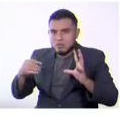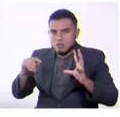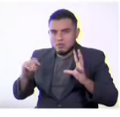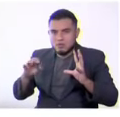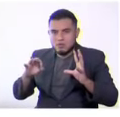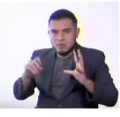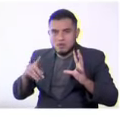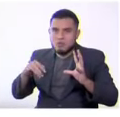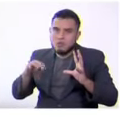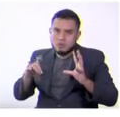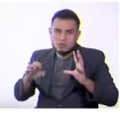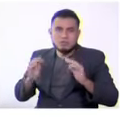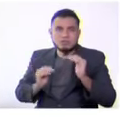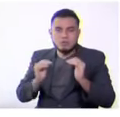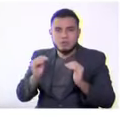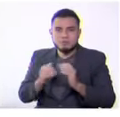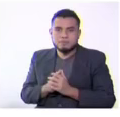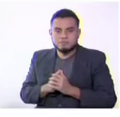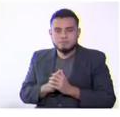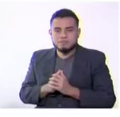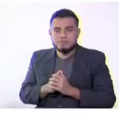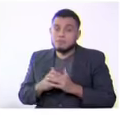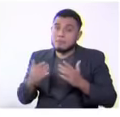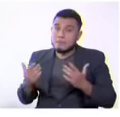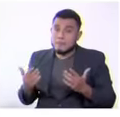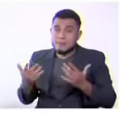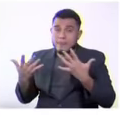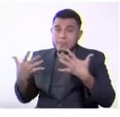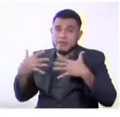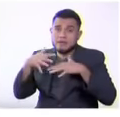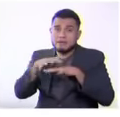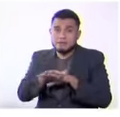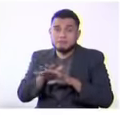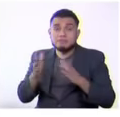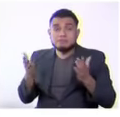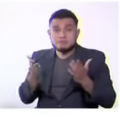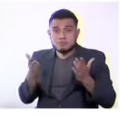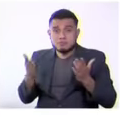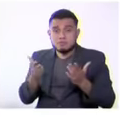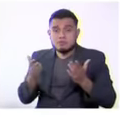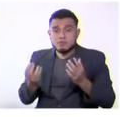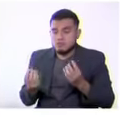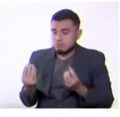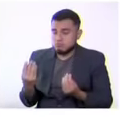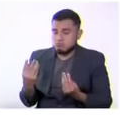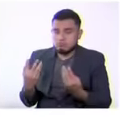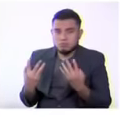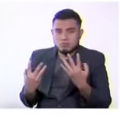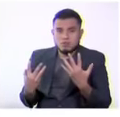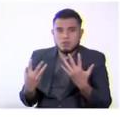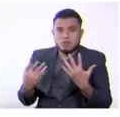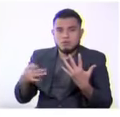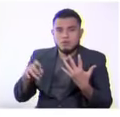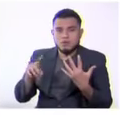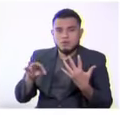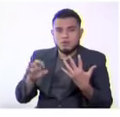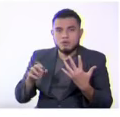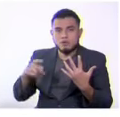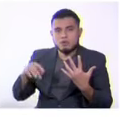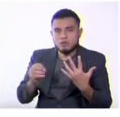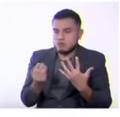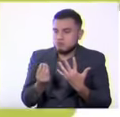gametos haploides también, que al fusionarse forman un esporofito diploide productor de